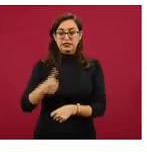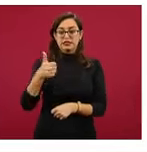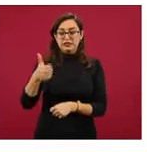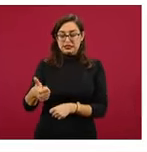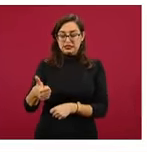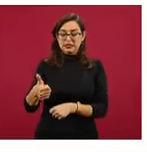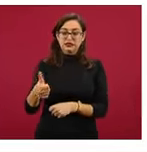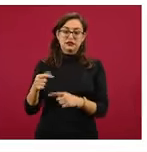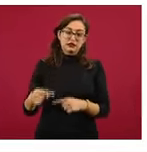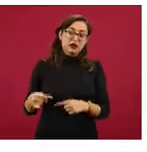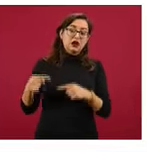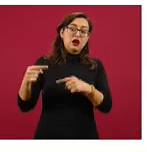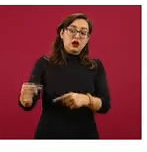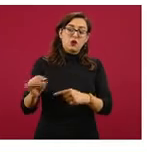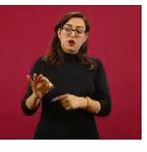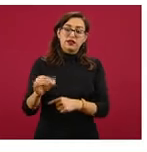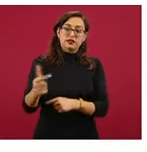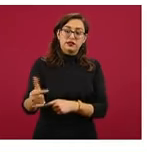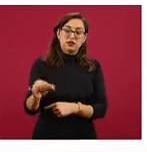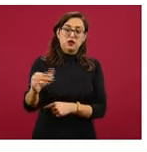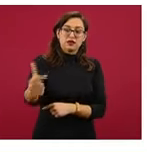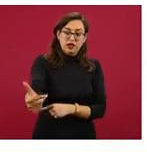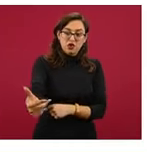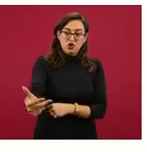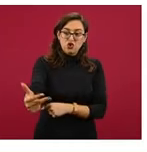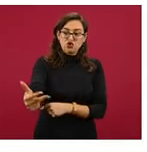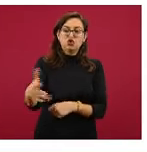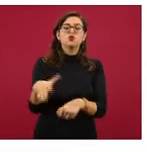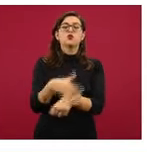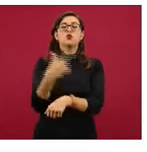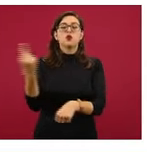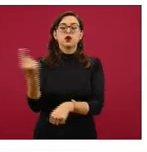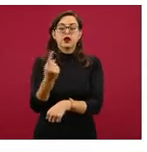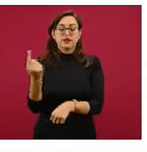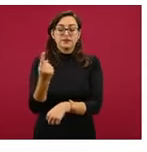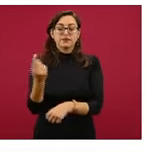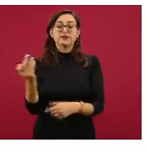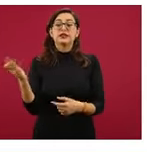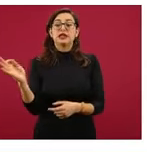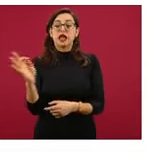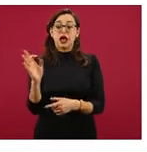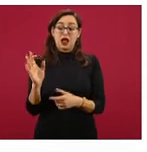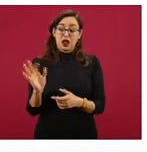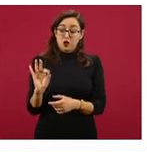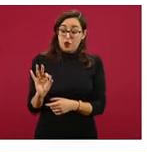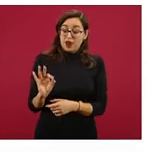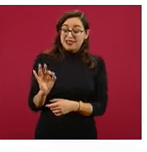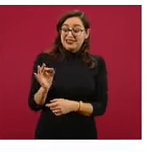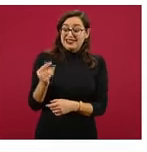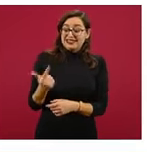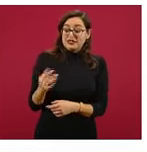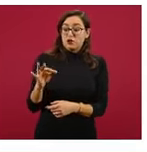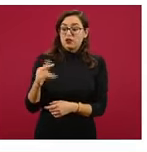la semana 48? Porque se ha detectado que a pesar de que aún no tocaría